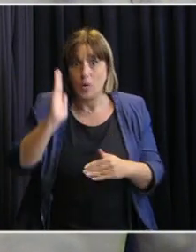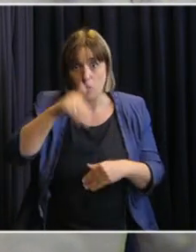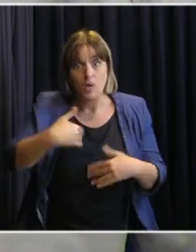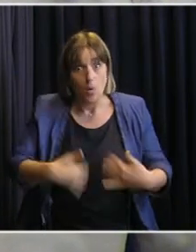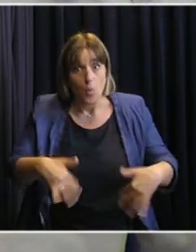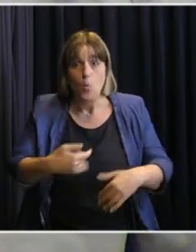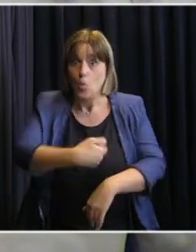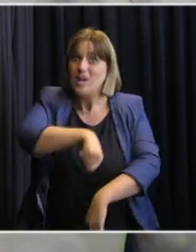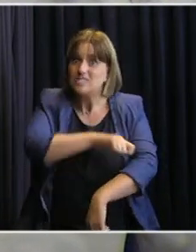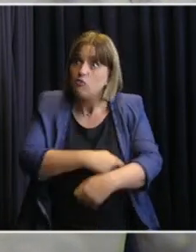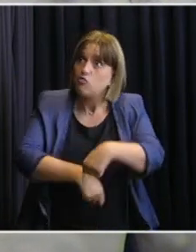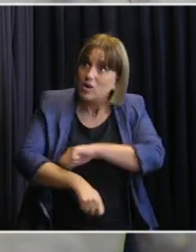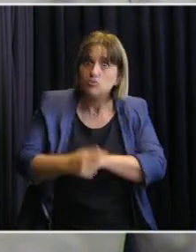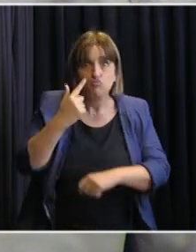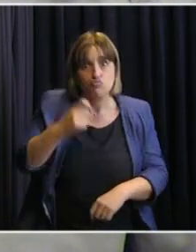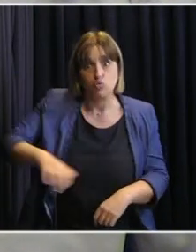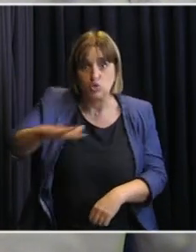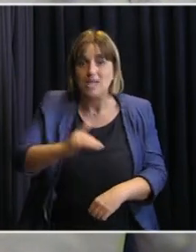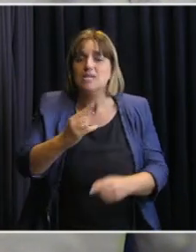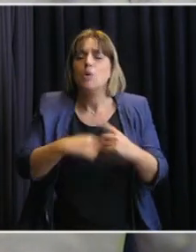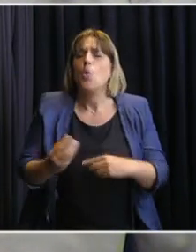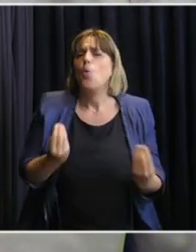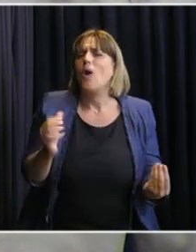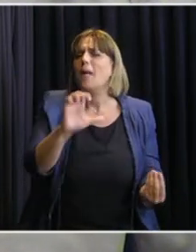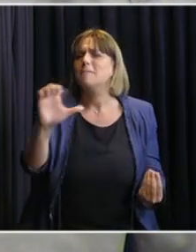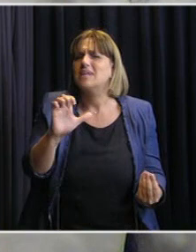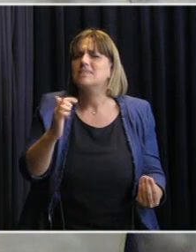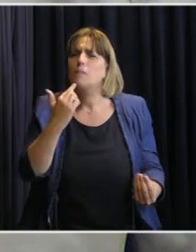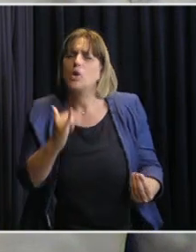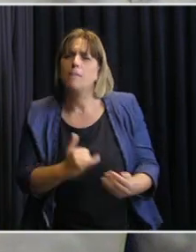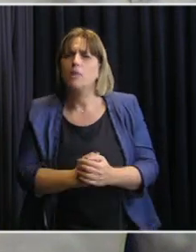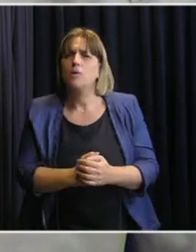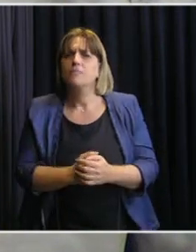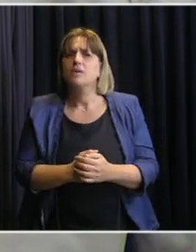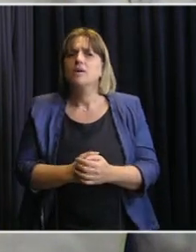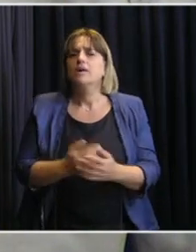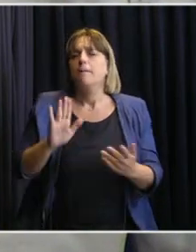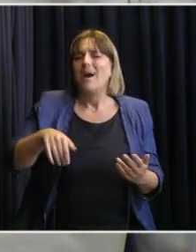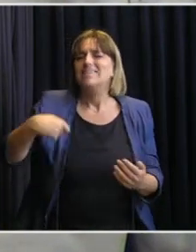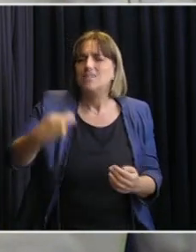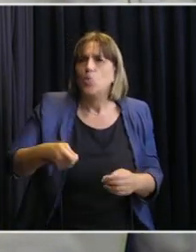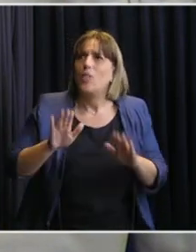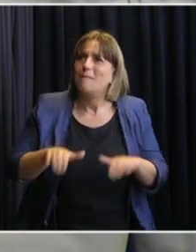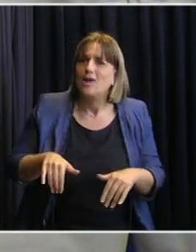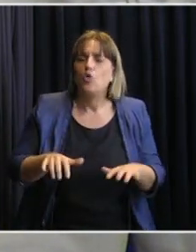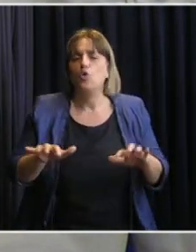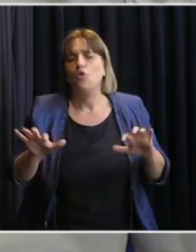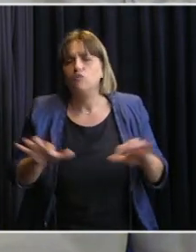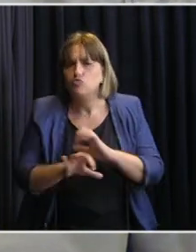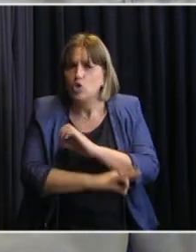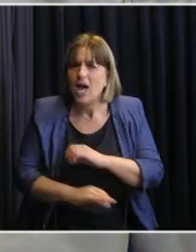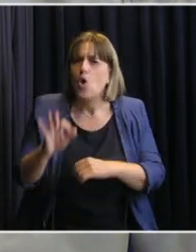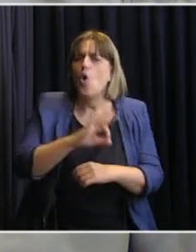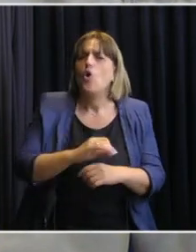sociedad, ¿qué empresas pueden acceder? Por ejemplo, ¿se le va a condicionar a que no envíen gente a seguro de pago? ¿Se piensa en algún sistema de ese